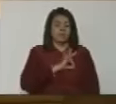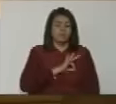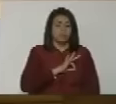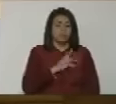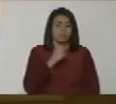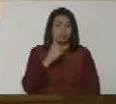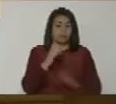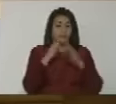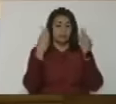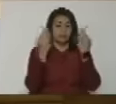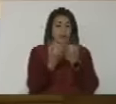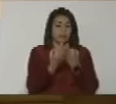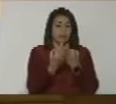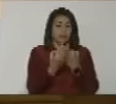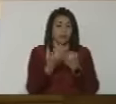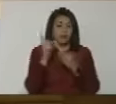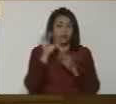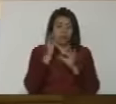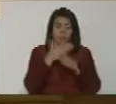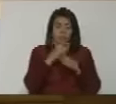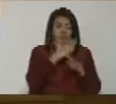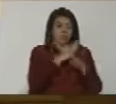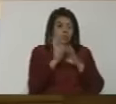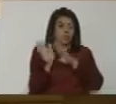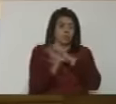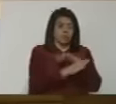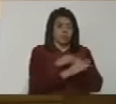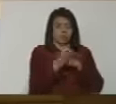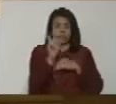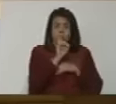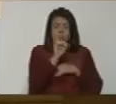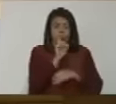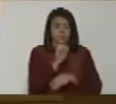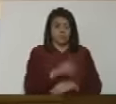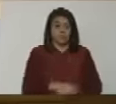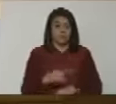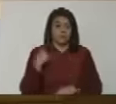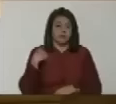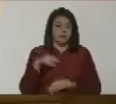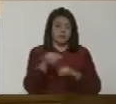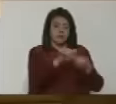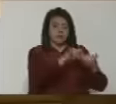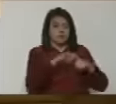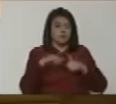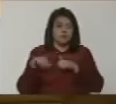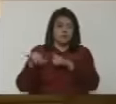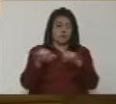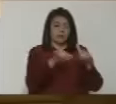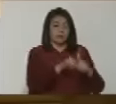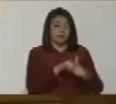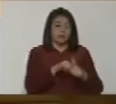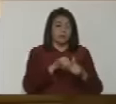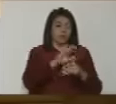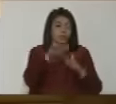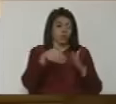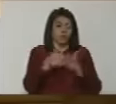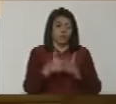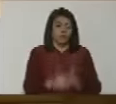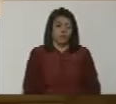la familia, sin discriminación alguna y en igualdad de